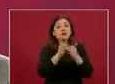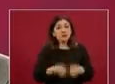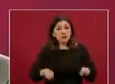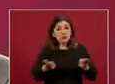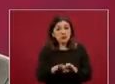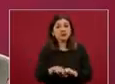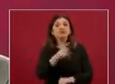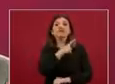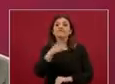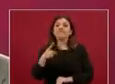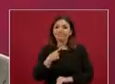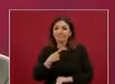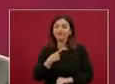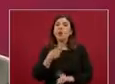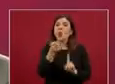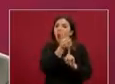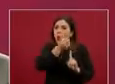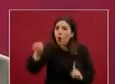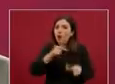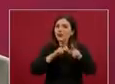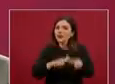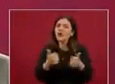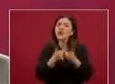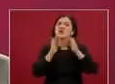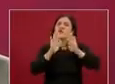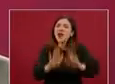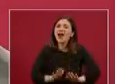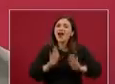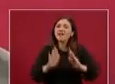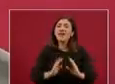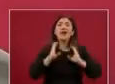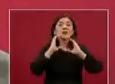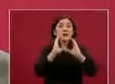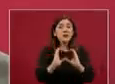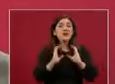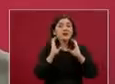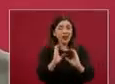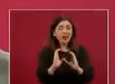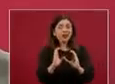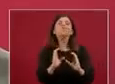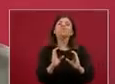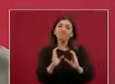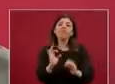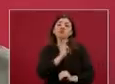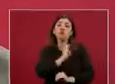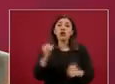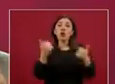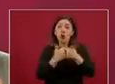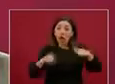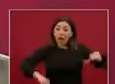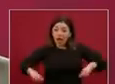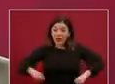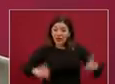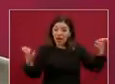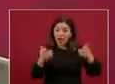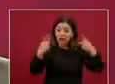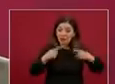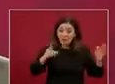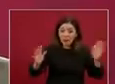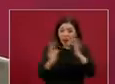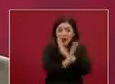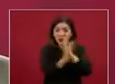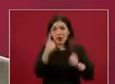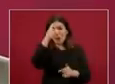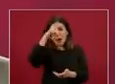importante mantener el orden, la calma, la prudencia y permitir que con las actividades que hace la población